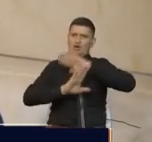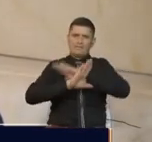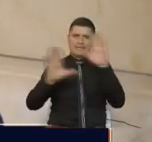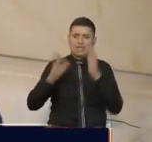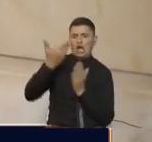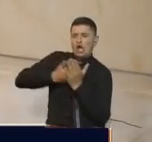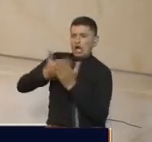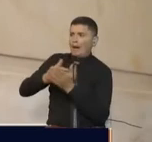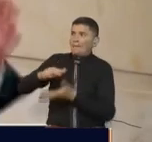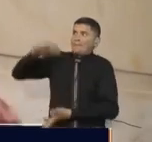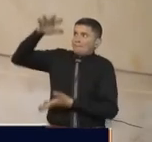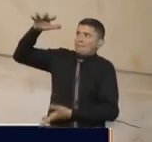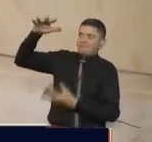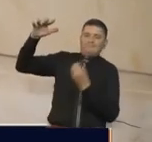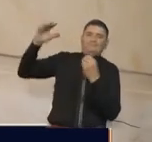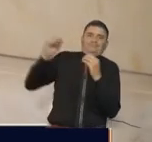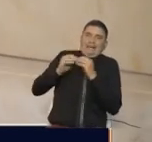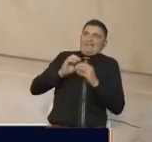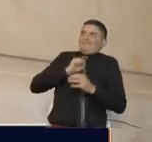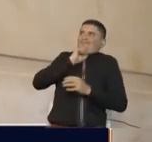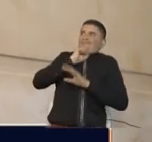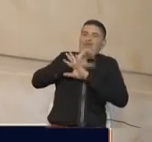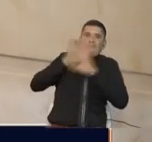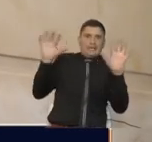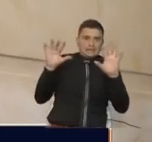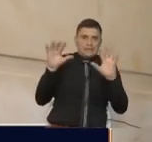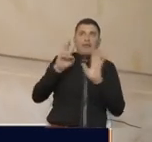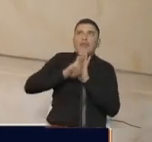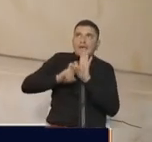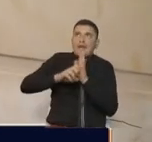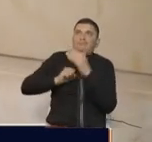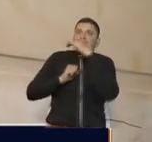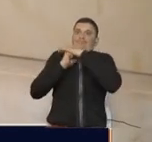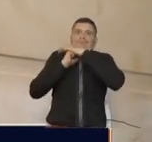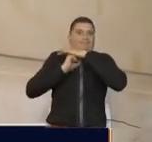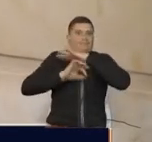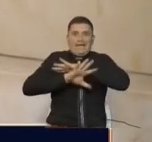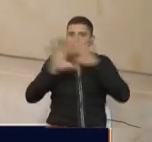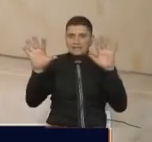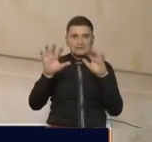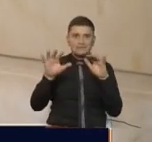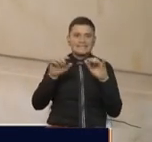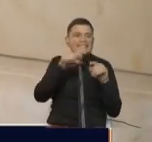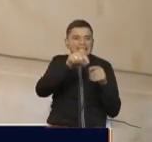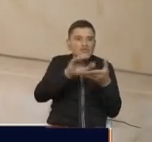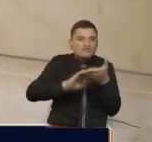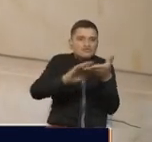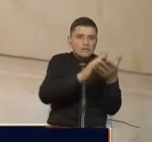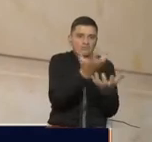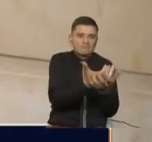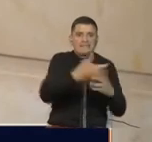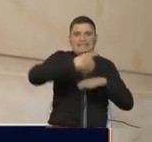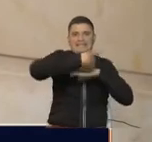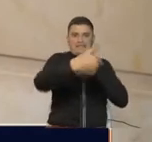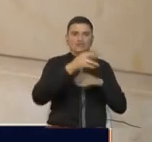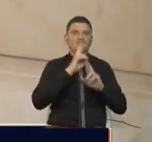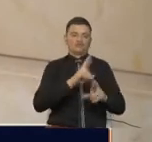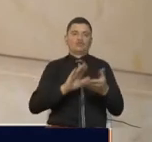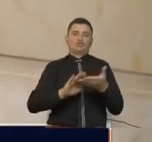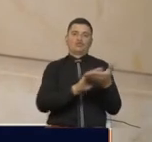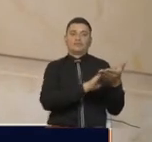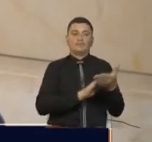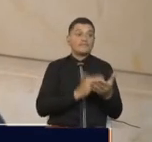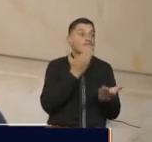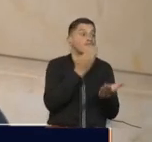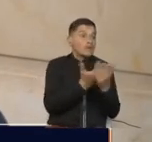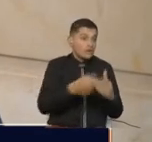papel más. No aguanta una teoría más. Esta es una región que reclama soluciones. Gracias a